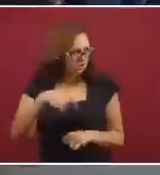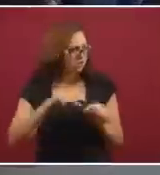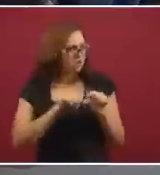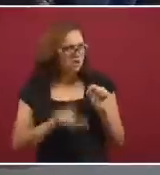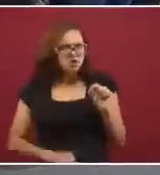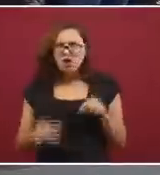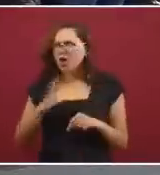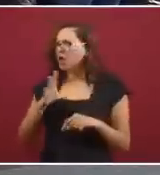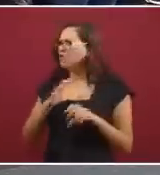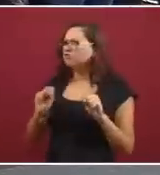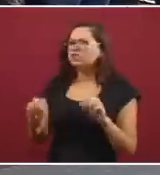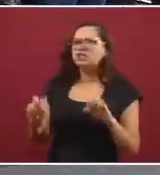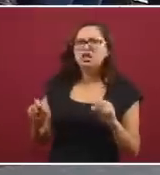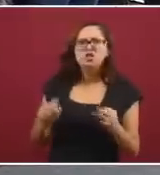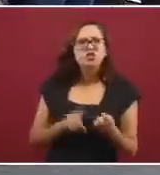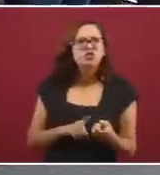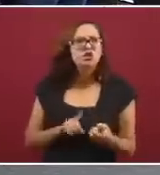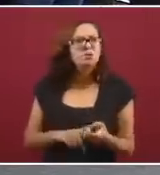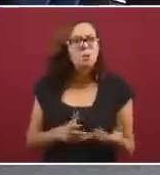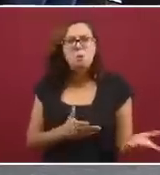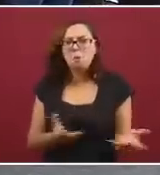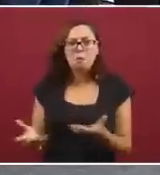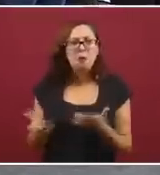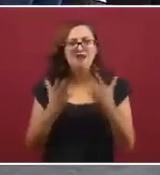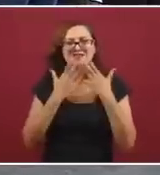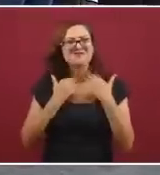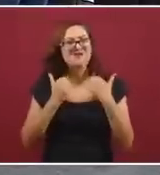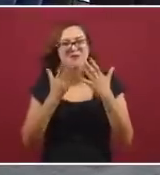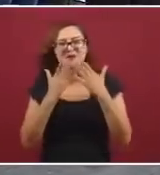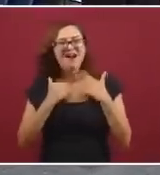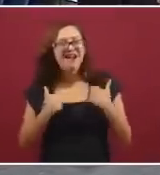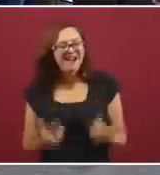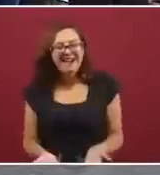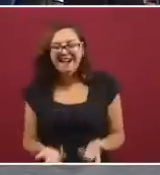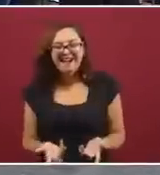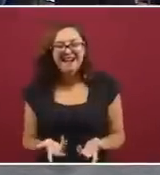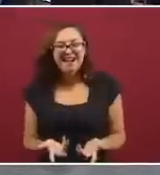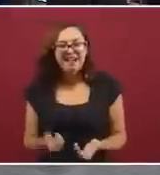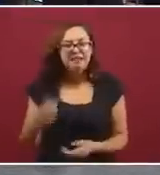entonces crearon todos estos aparatos